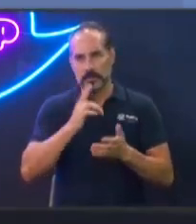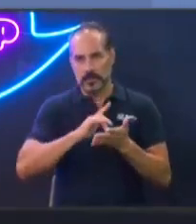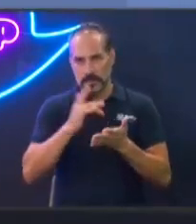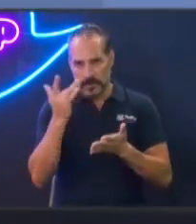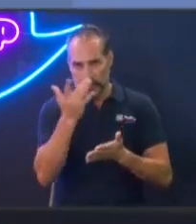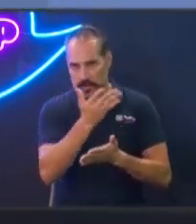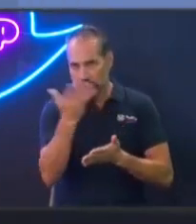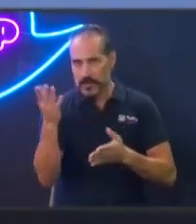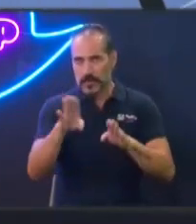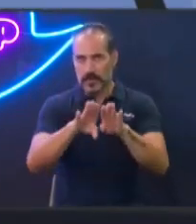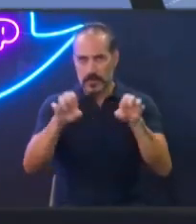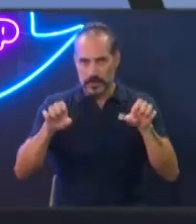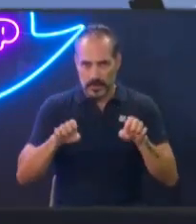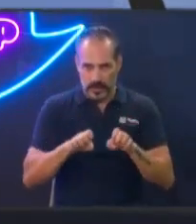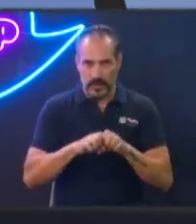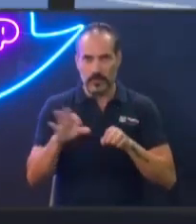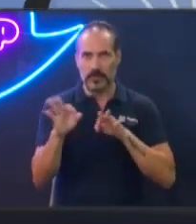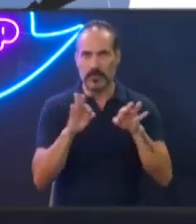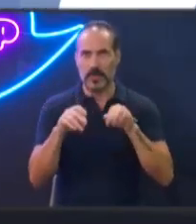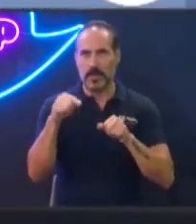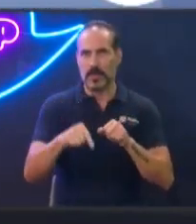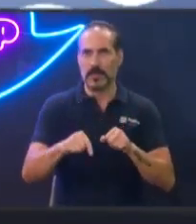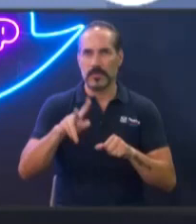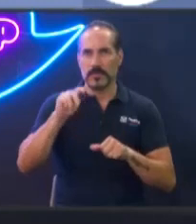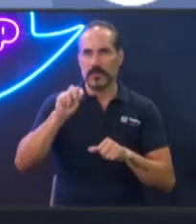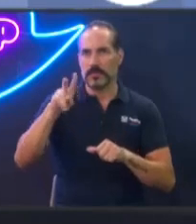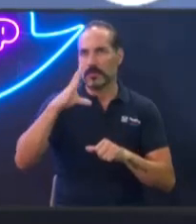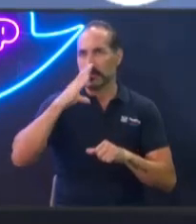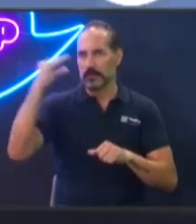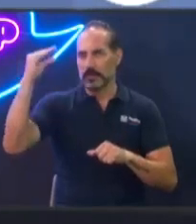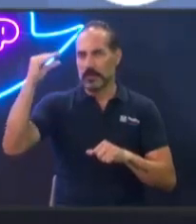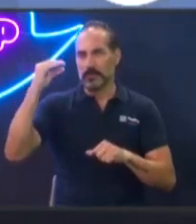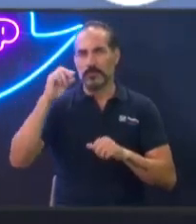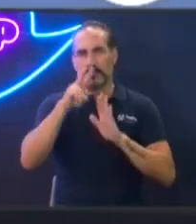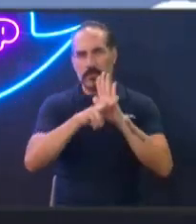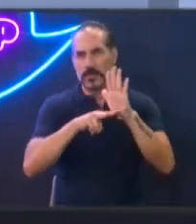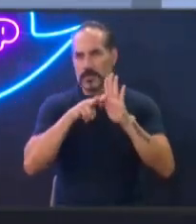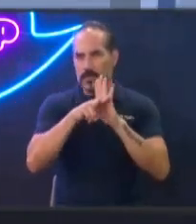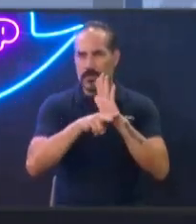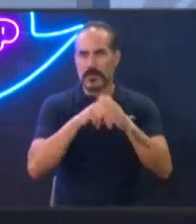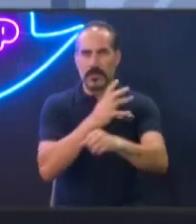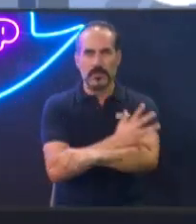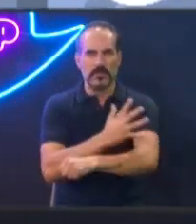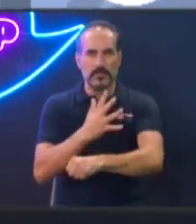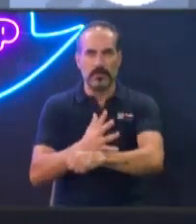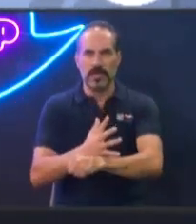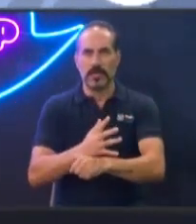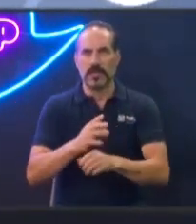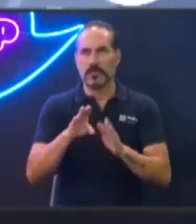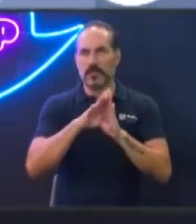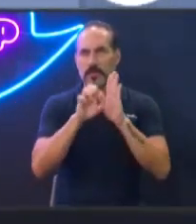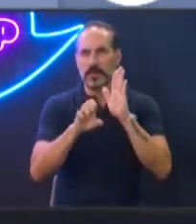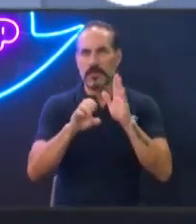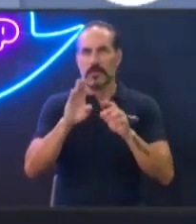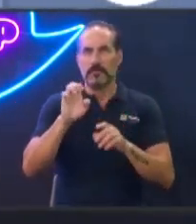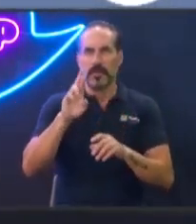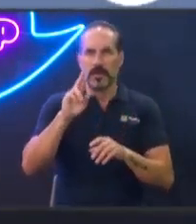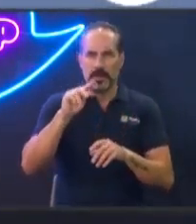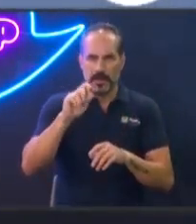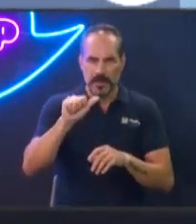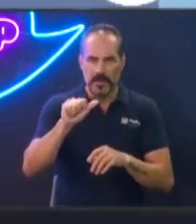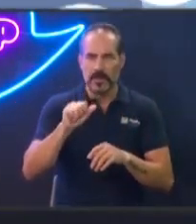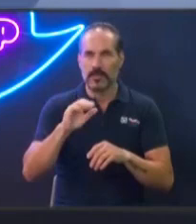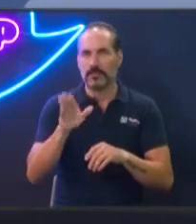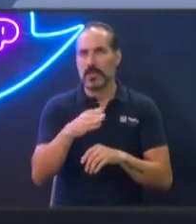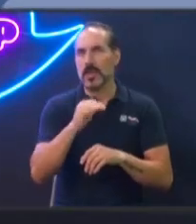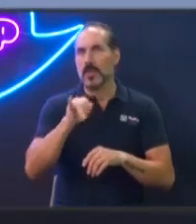colabor adores que en las cápsulas nos acompañan como el caso de yarita queda Berta Hernández José